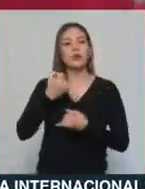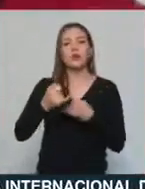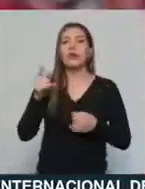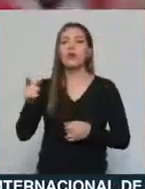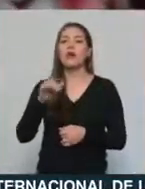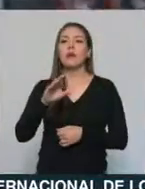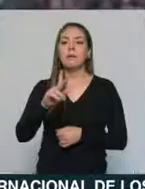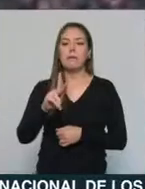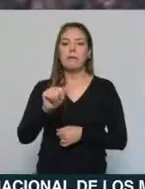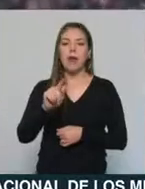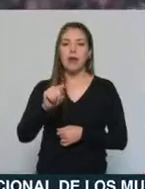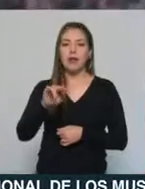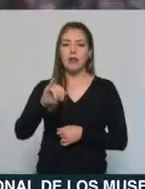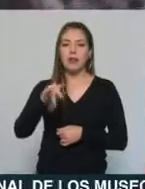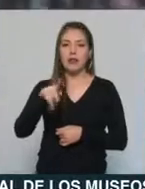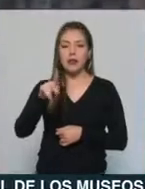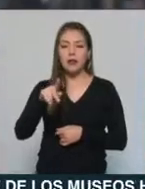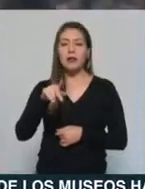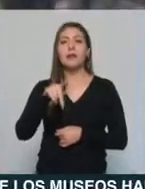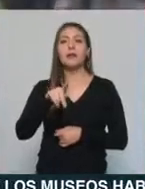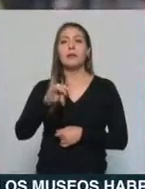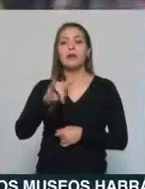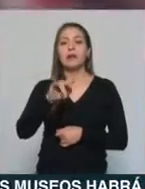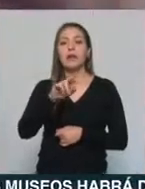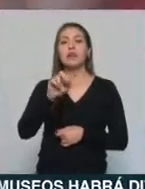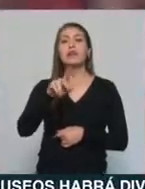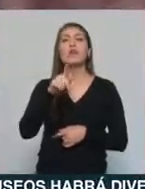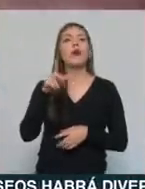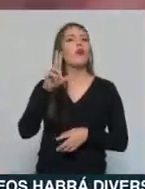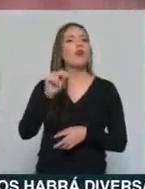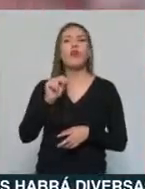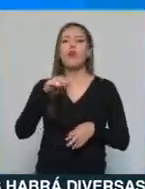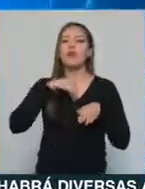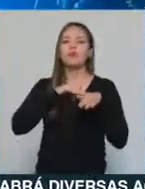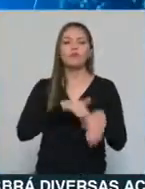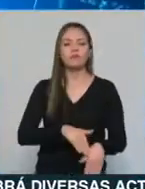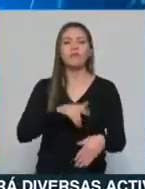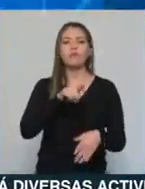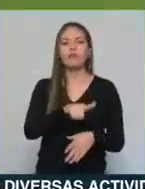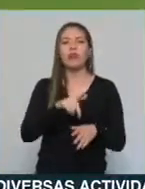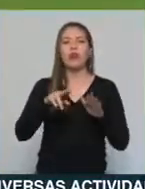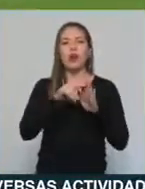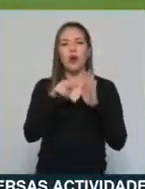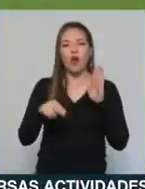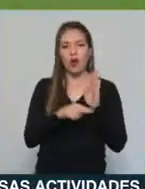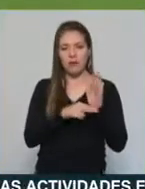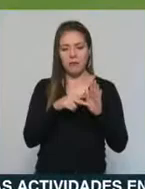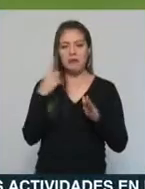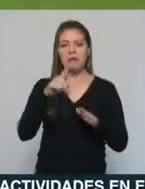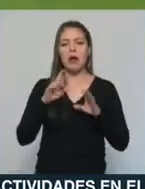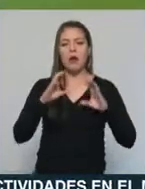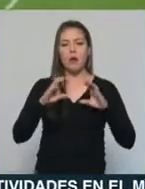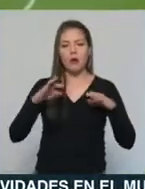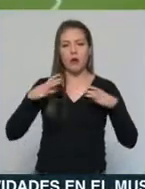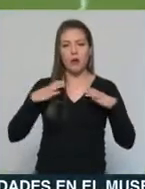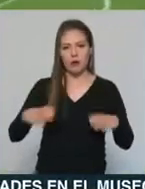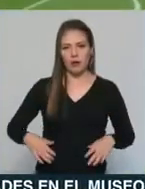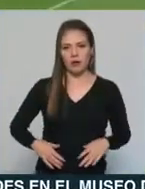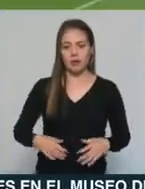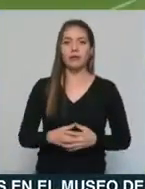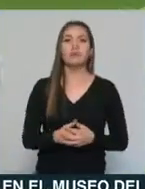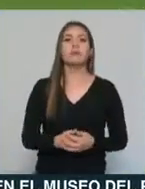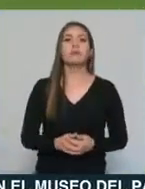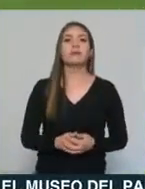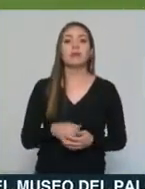Patrick Peterson, por violar la política de drogas para mejorar el rendimiento físico. Todo está listo para que este sábado